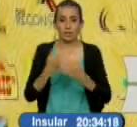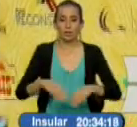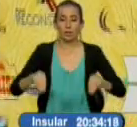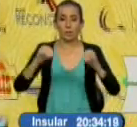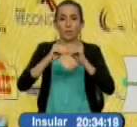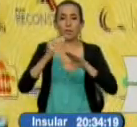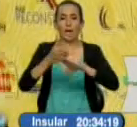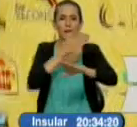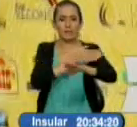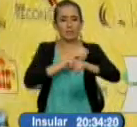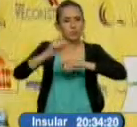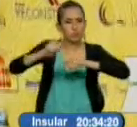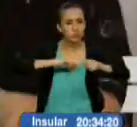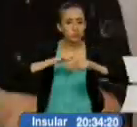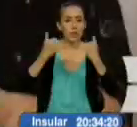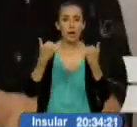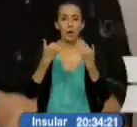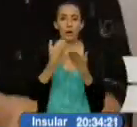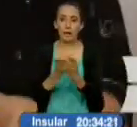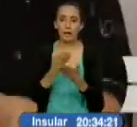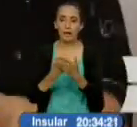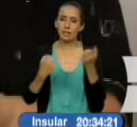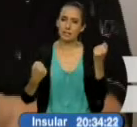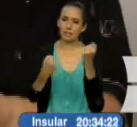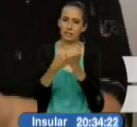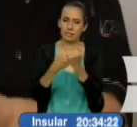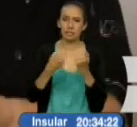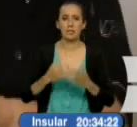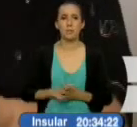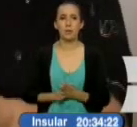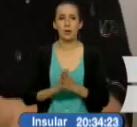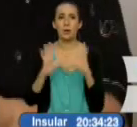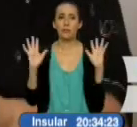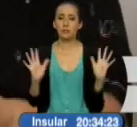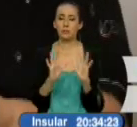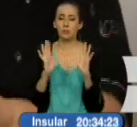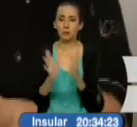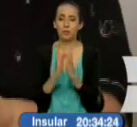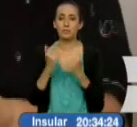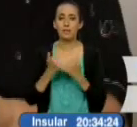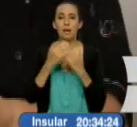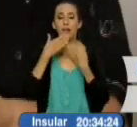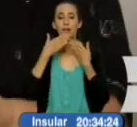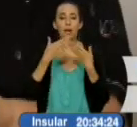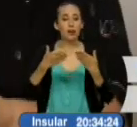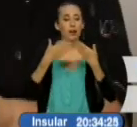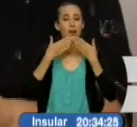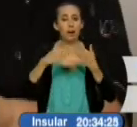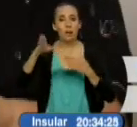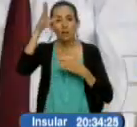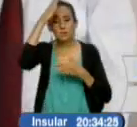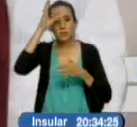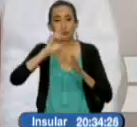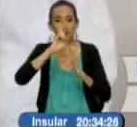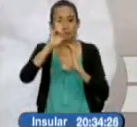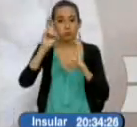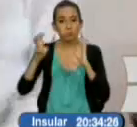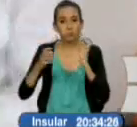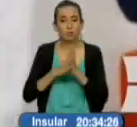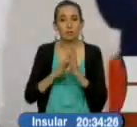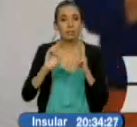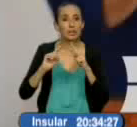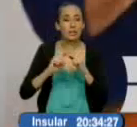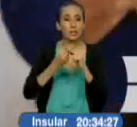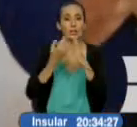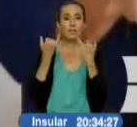afectada por el terremoto del año anterior. Aportar a la dinamización de la economía local gracias a la cultura y atrayendo turismo. Esta iniciativa